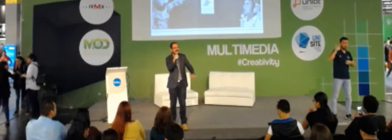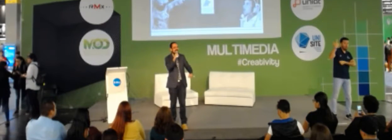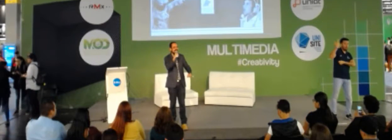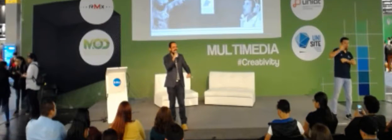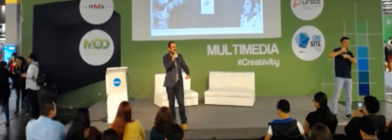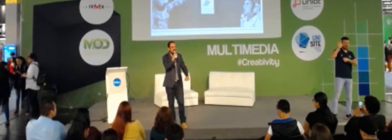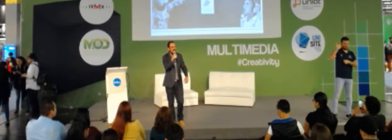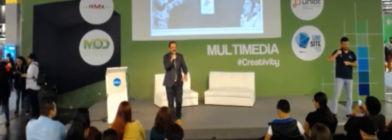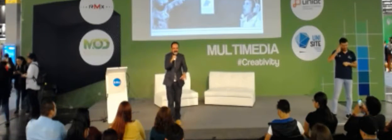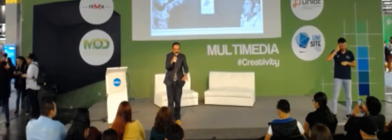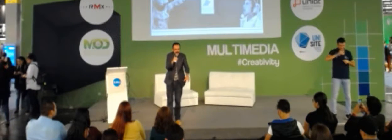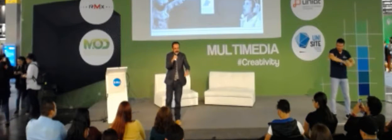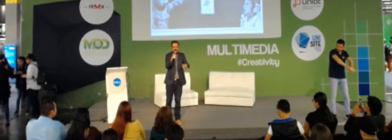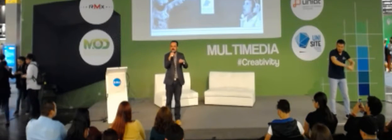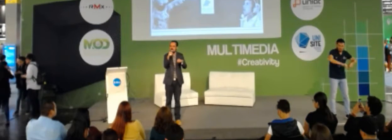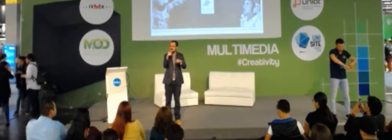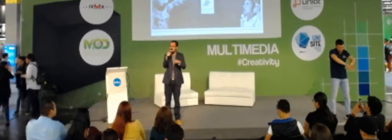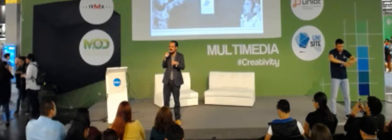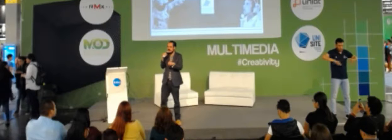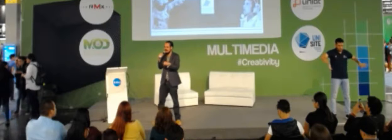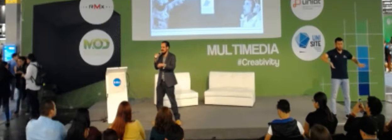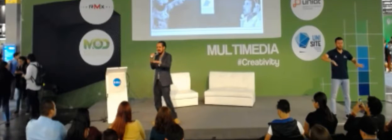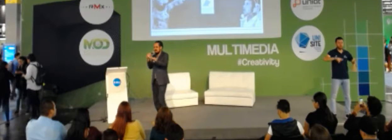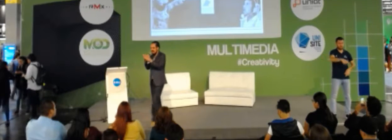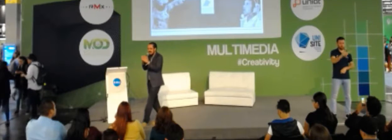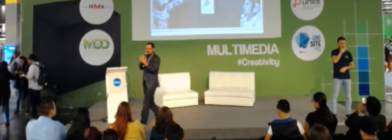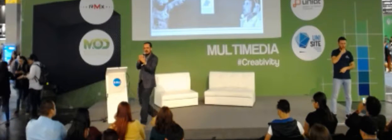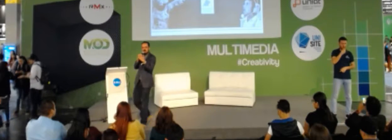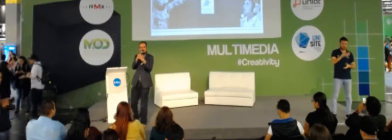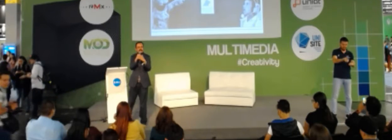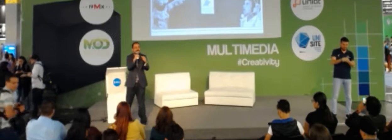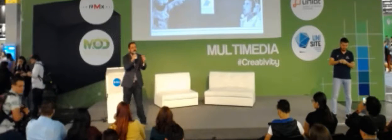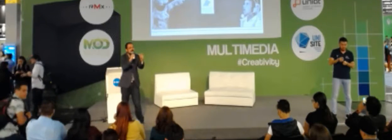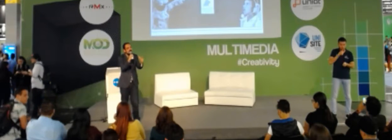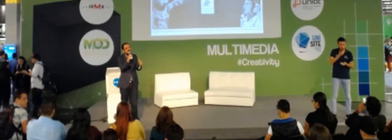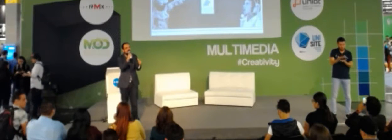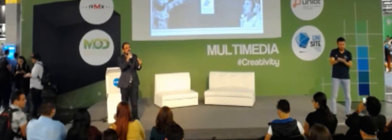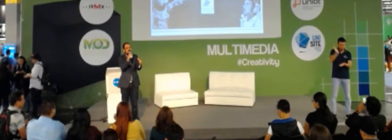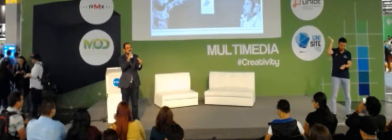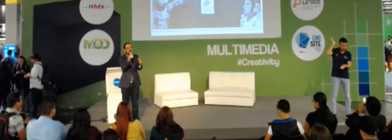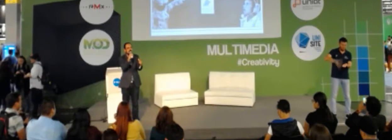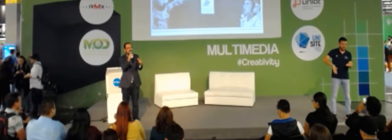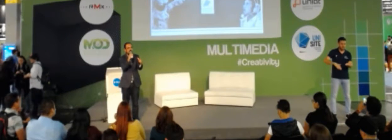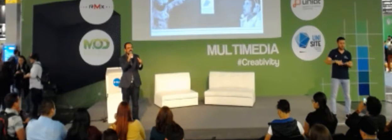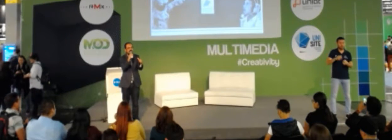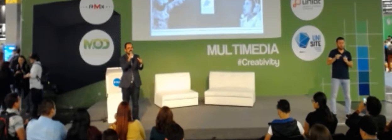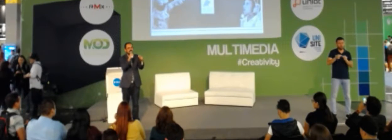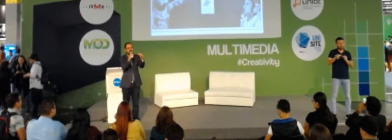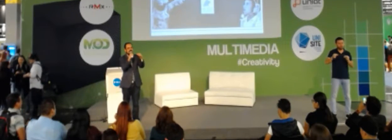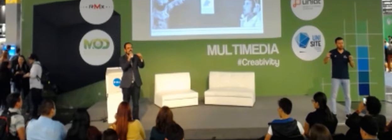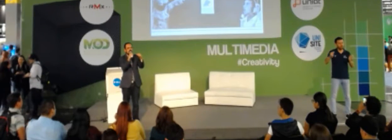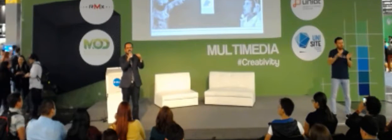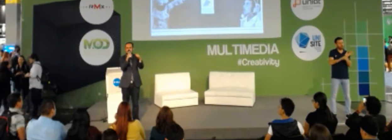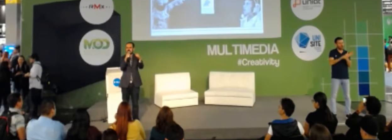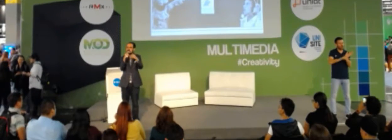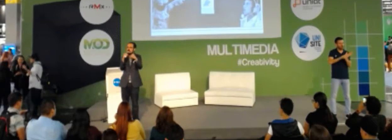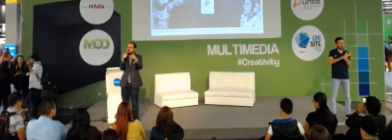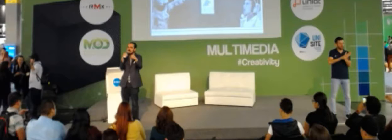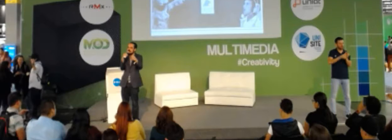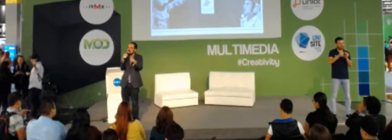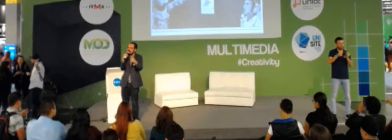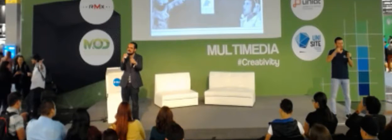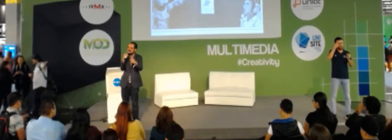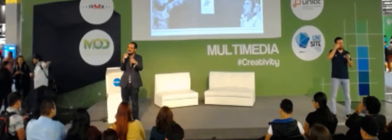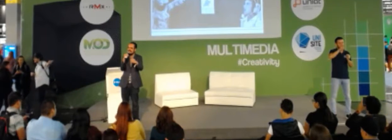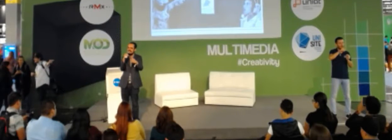separa, agarra al compañero de mi mamá, le pega en las manos y le da un cablecito de fierro de los que utilizamos para